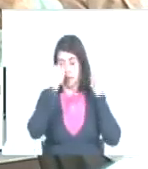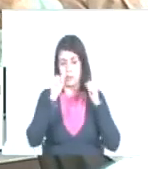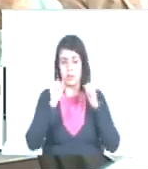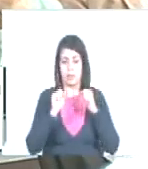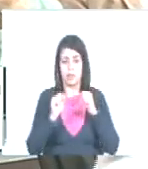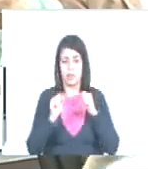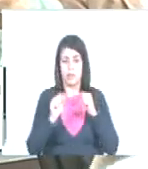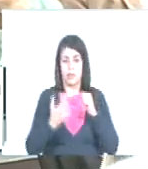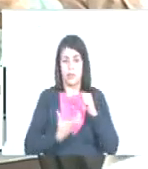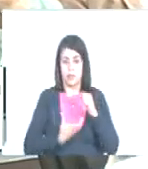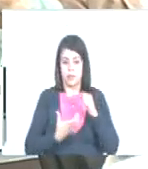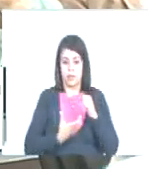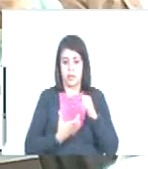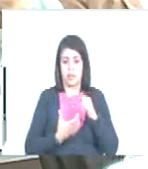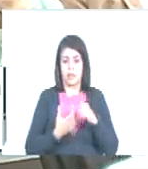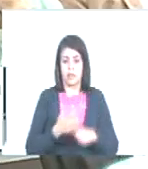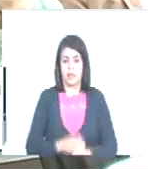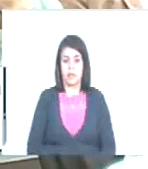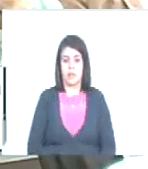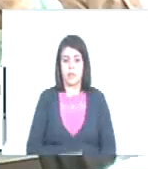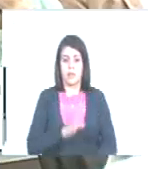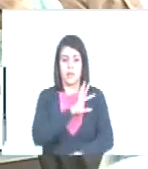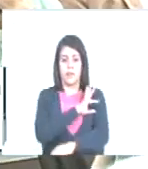lo dije, con los alcaldes y las alcaldías.